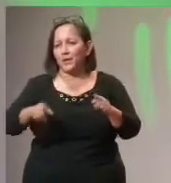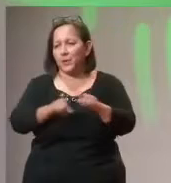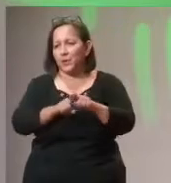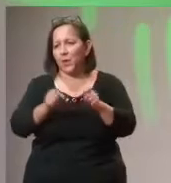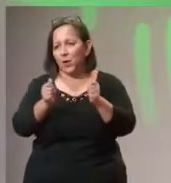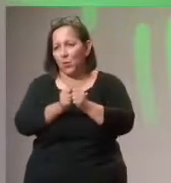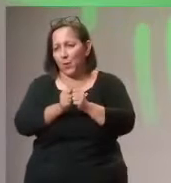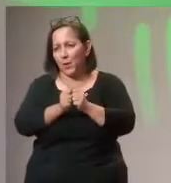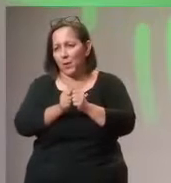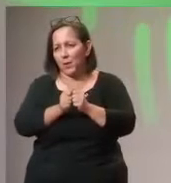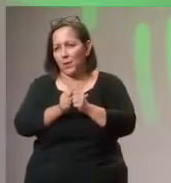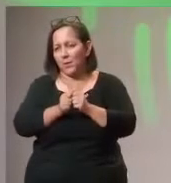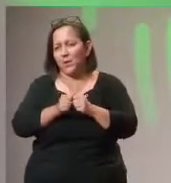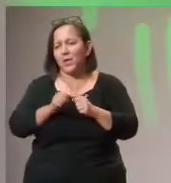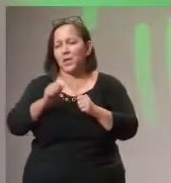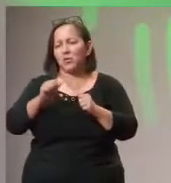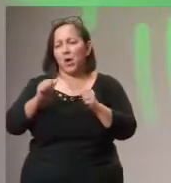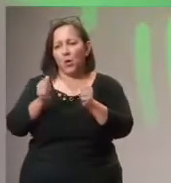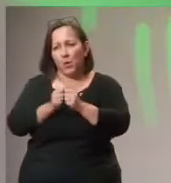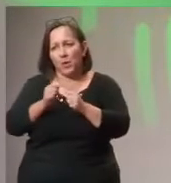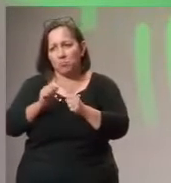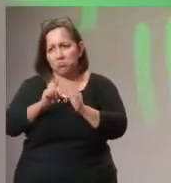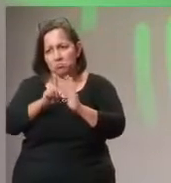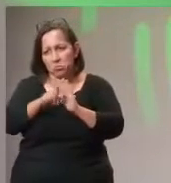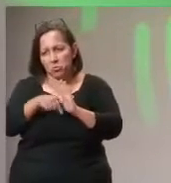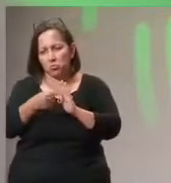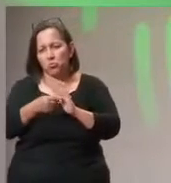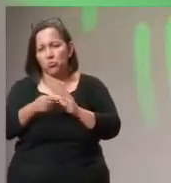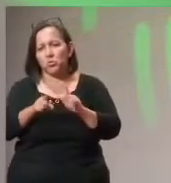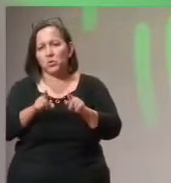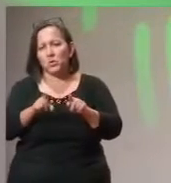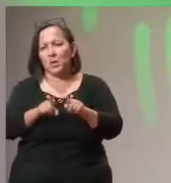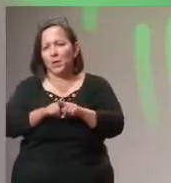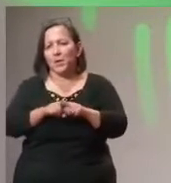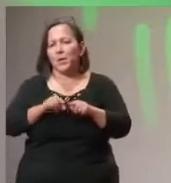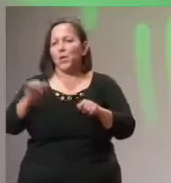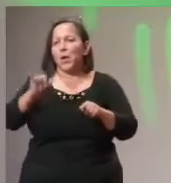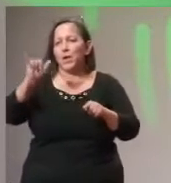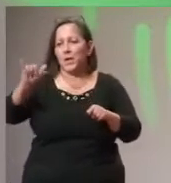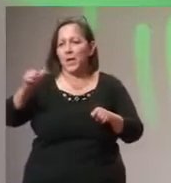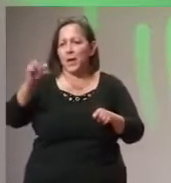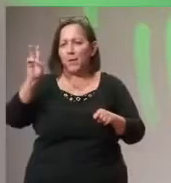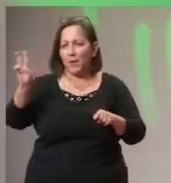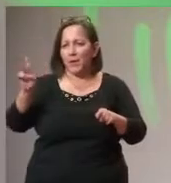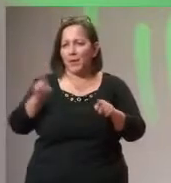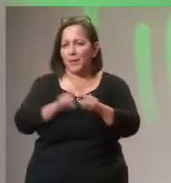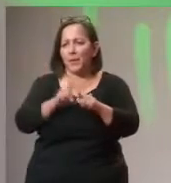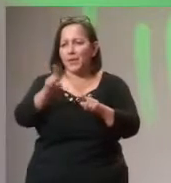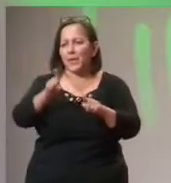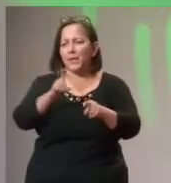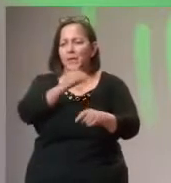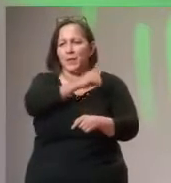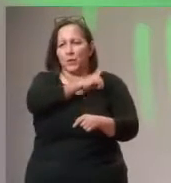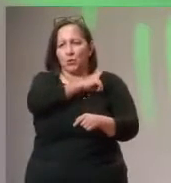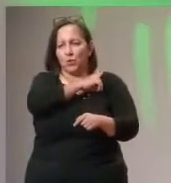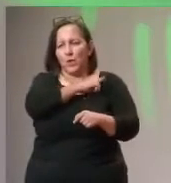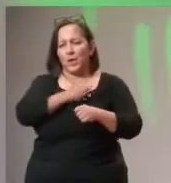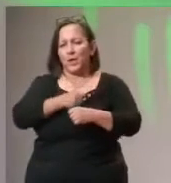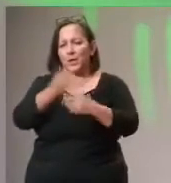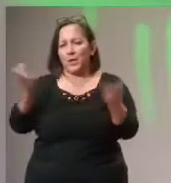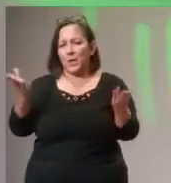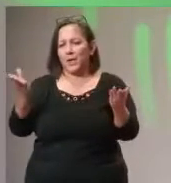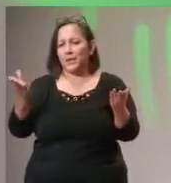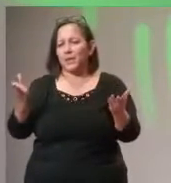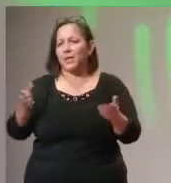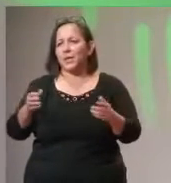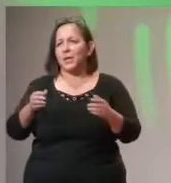acompañar estos minutos, al igual que la señora Ileana Vega. Ella es directora general del área